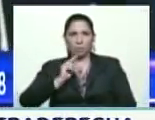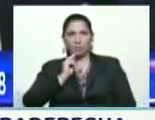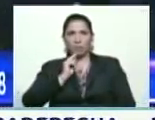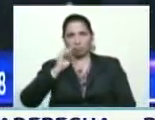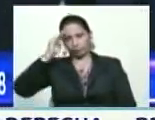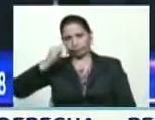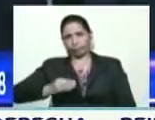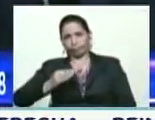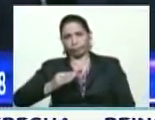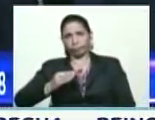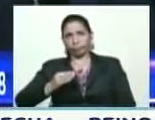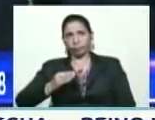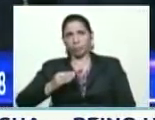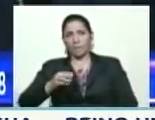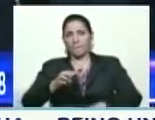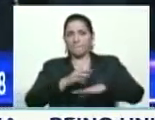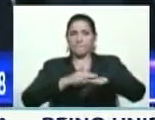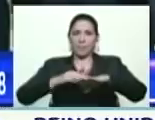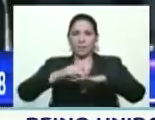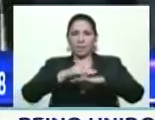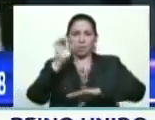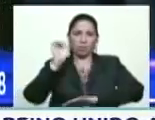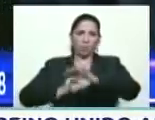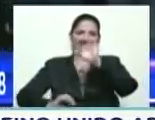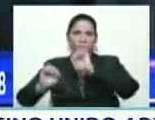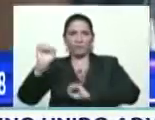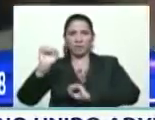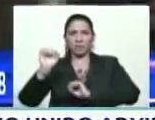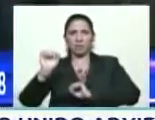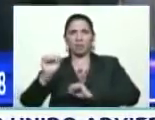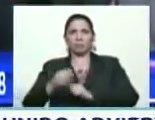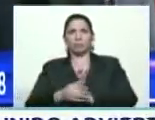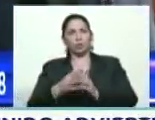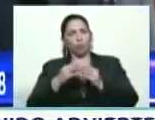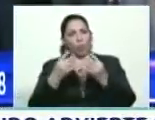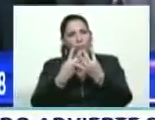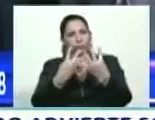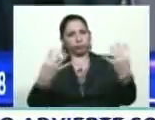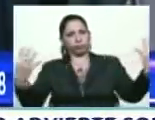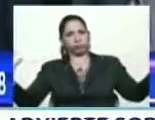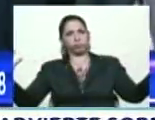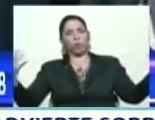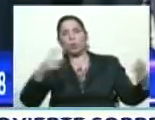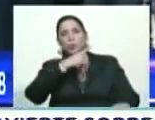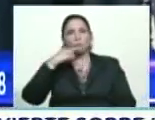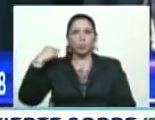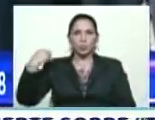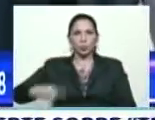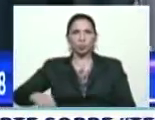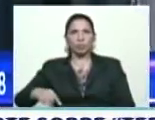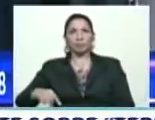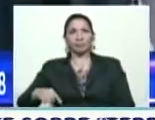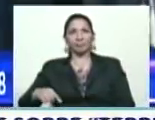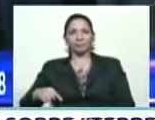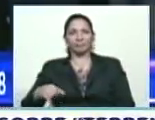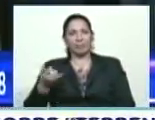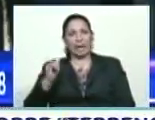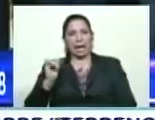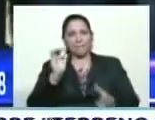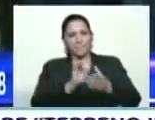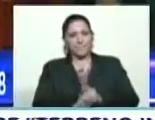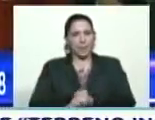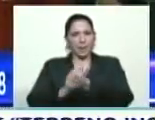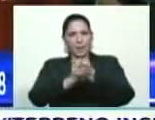Vladimir Padrino López, ministro de la Defensa, y por supuesto toda la delegación rusa que forma parte de esta hermandad entre